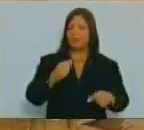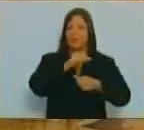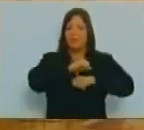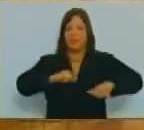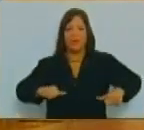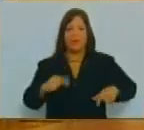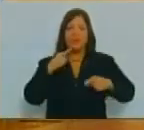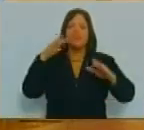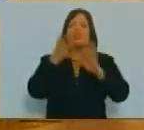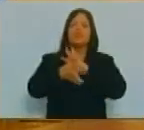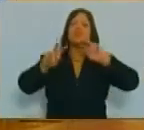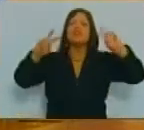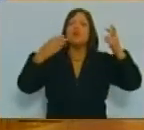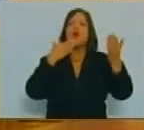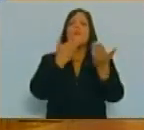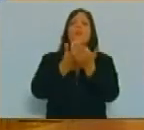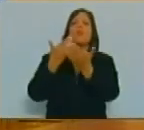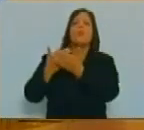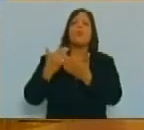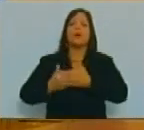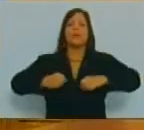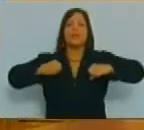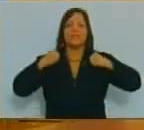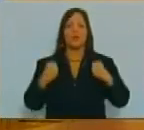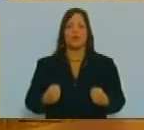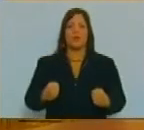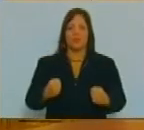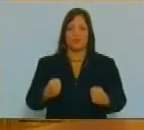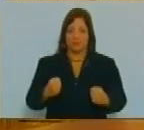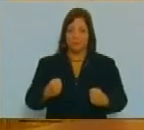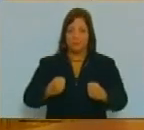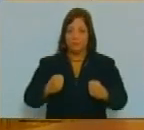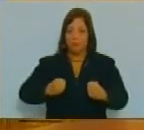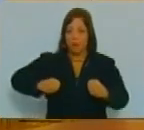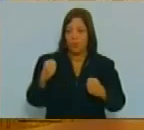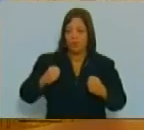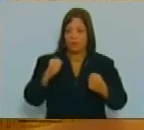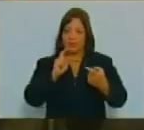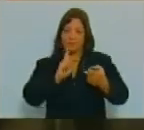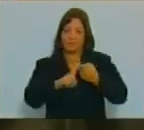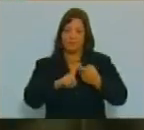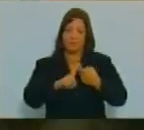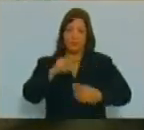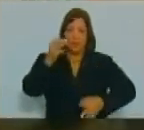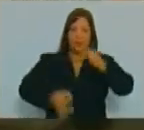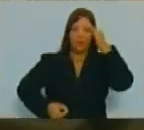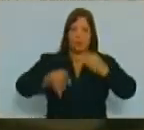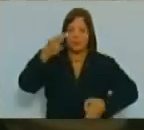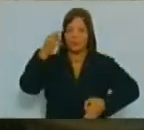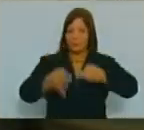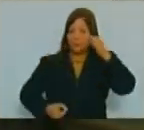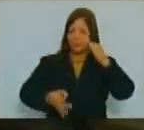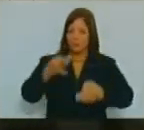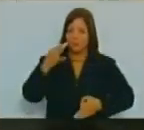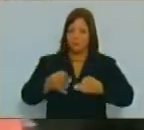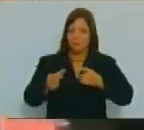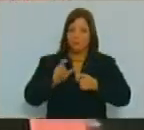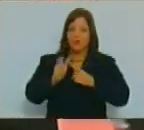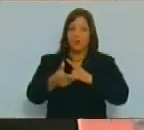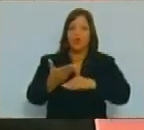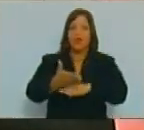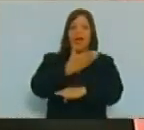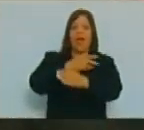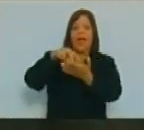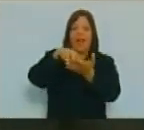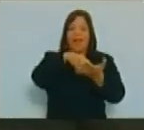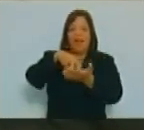acerca de propuestas en el tema de seguridad ciudadana función policial justicia gestión de riesgo